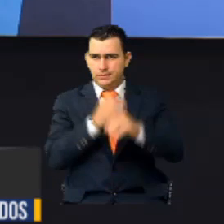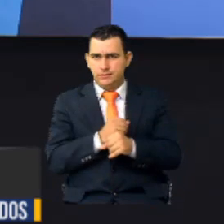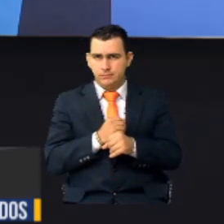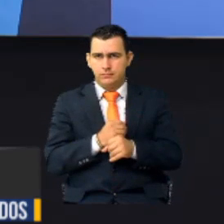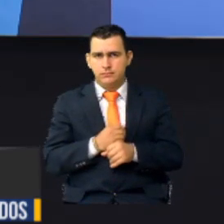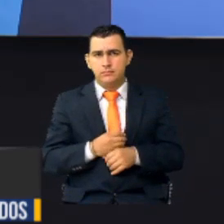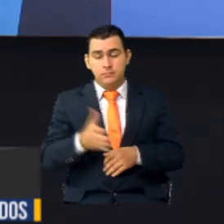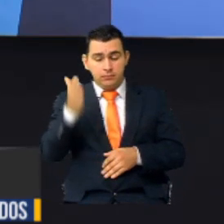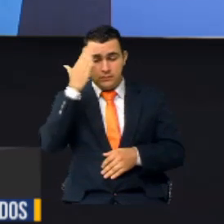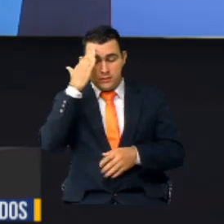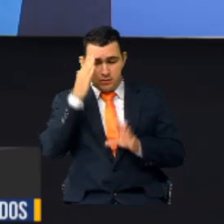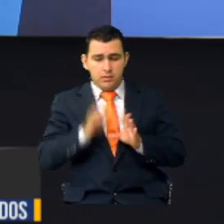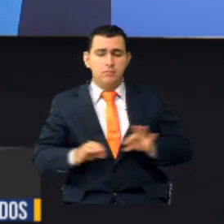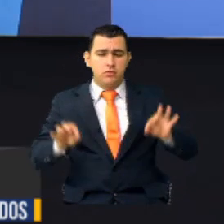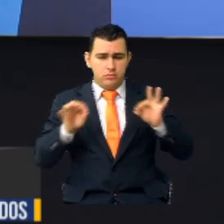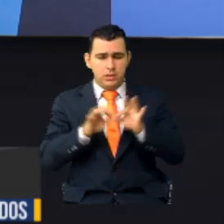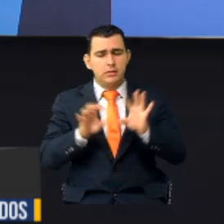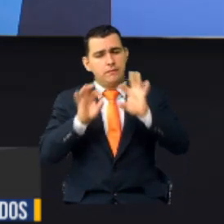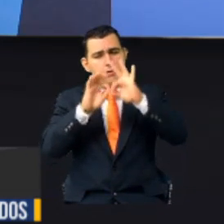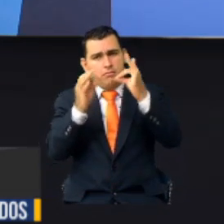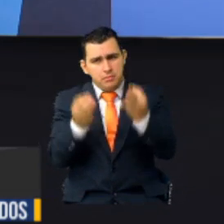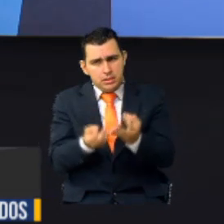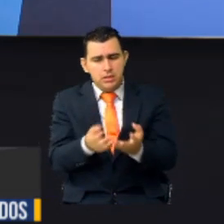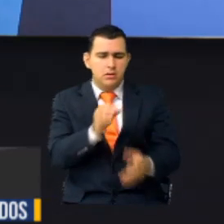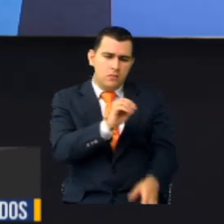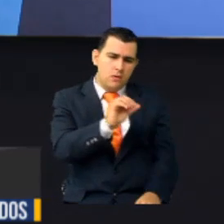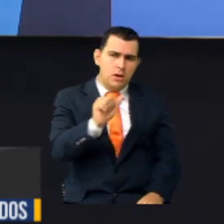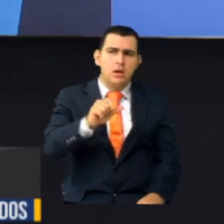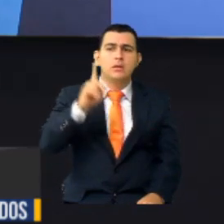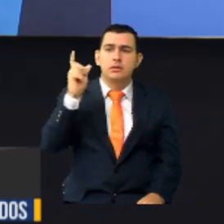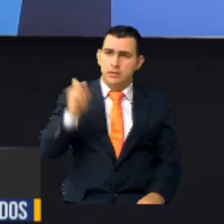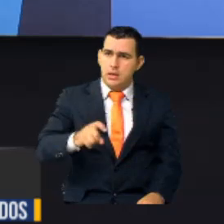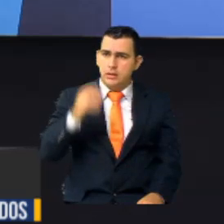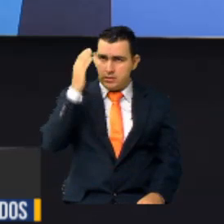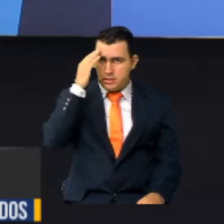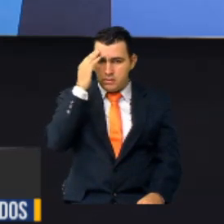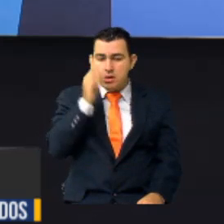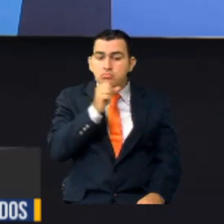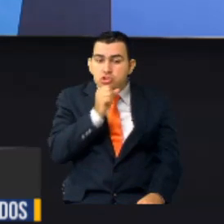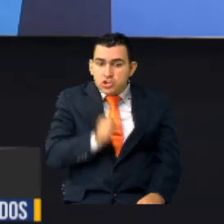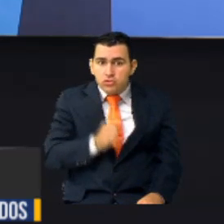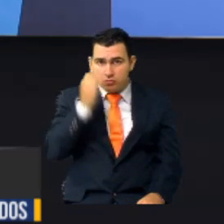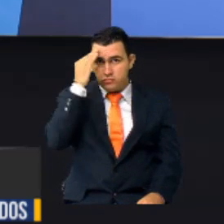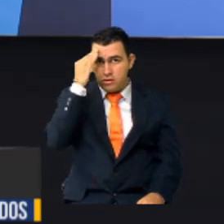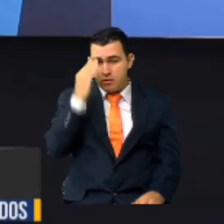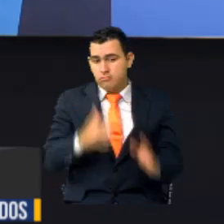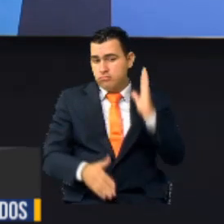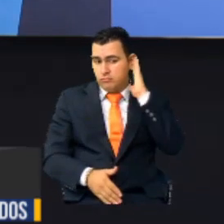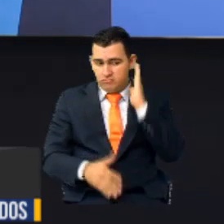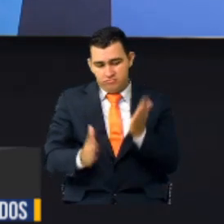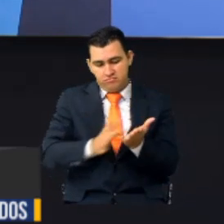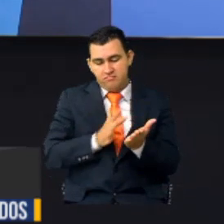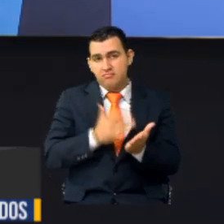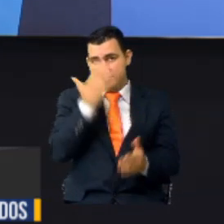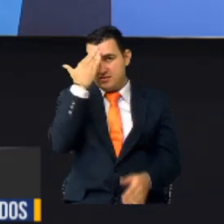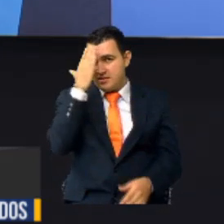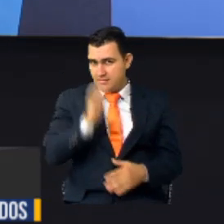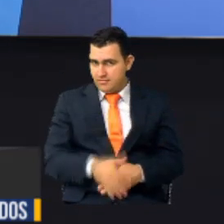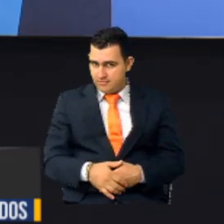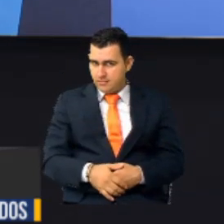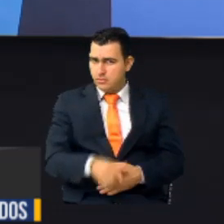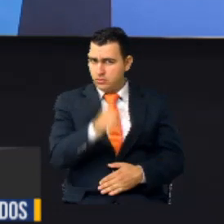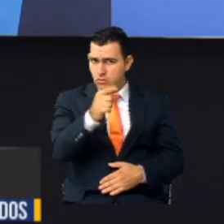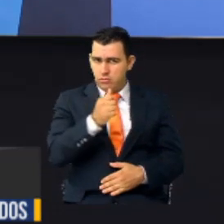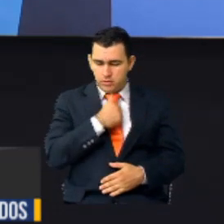mundo de la tecnología. Ya muchas familias, muchos jóvenes, ya hasta incluso la tercera edad, muchos cuentan con smartphone. La idea es crear aplicaciones donde usted